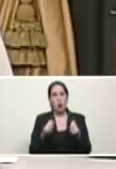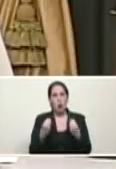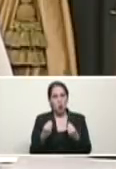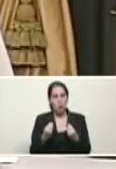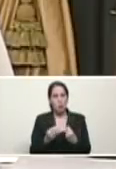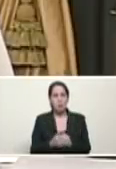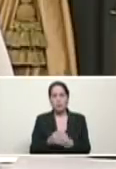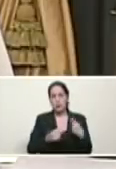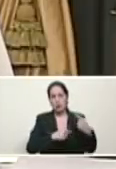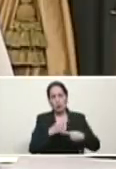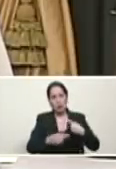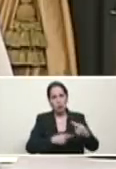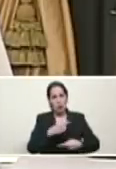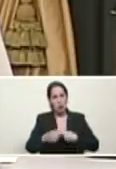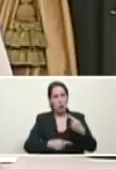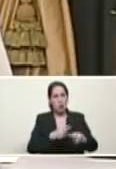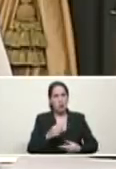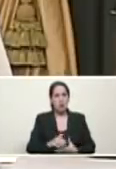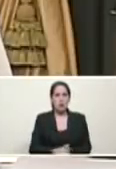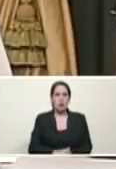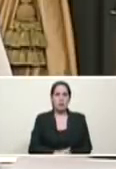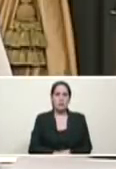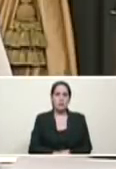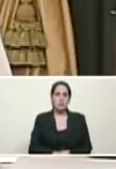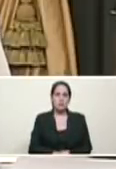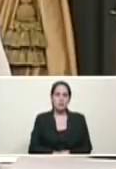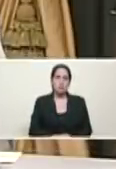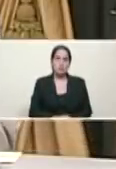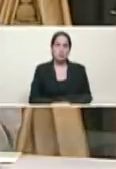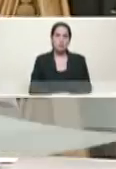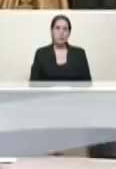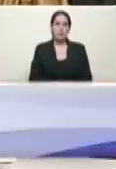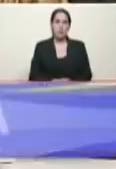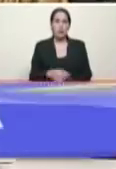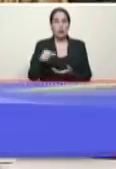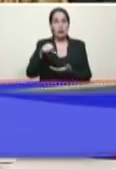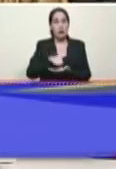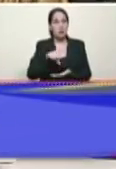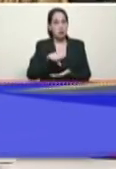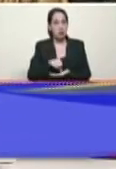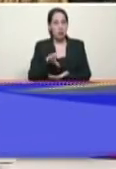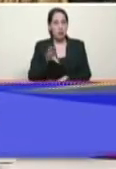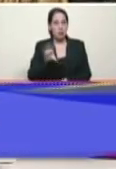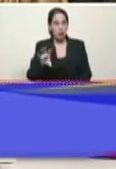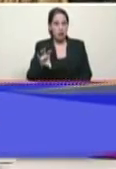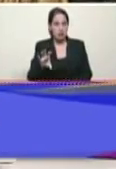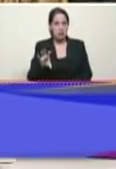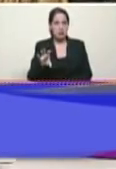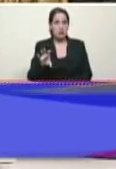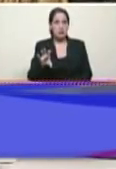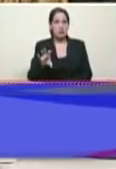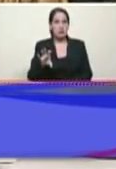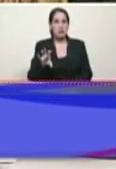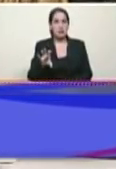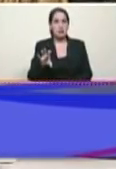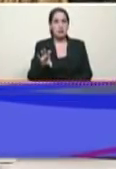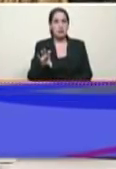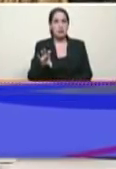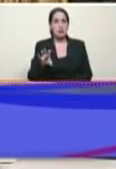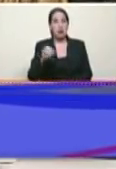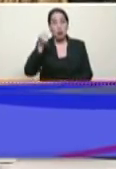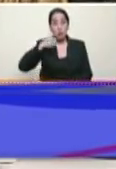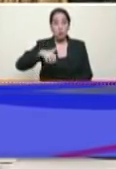todos los días para que la ciudad, las ciudades del país sean lugares donde nuestro